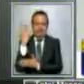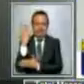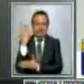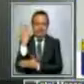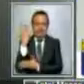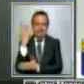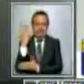Ed